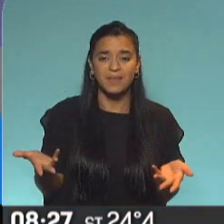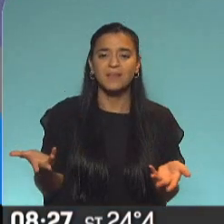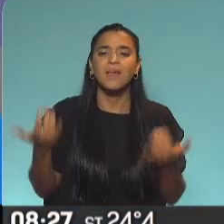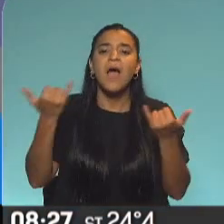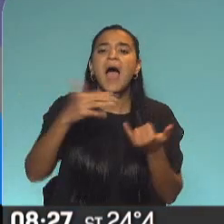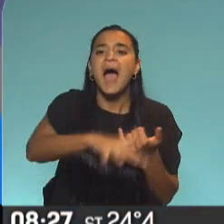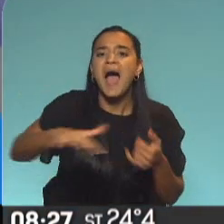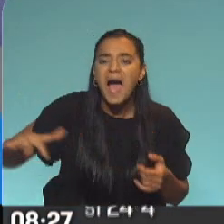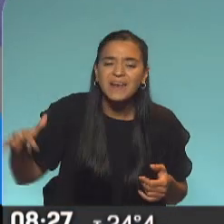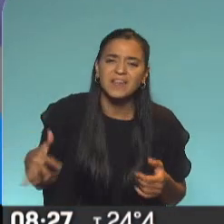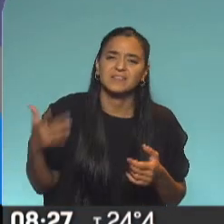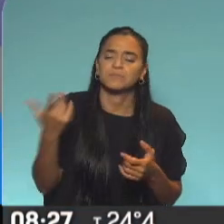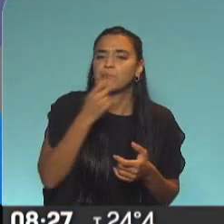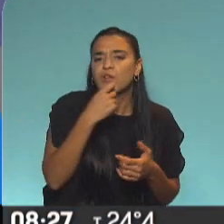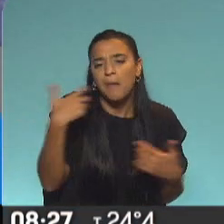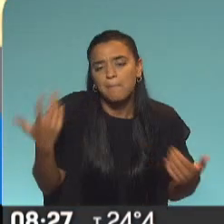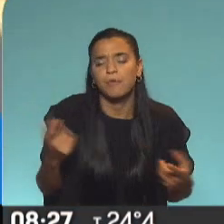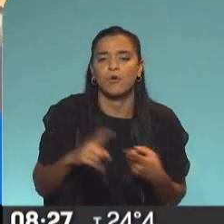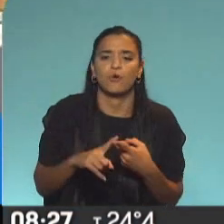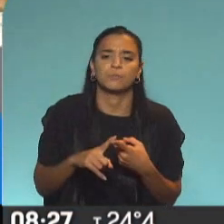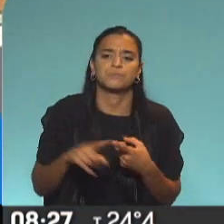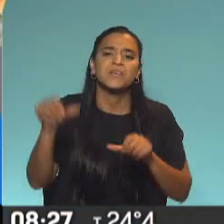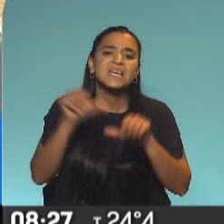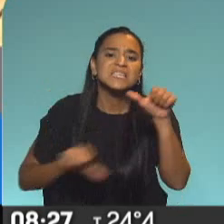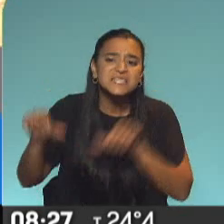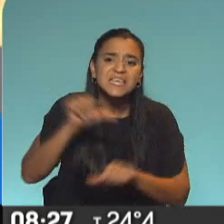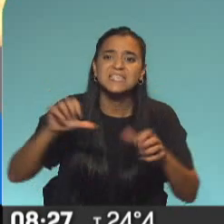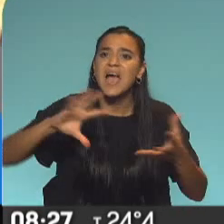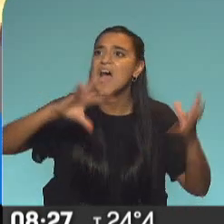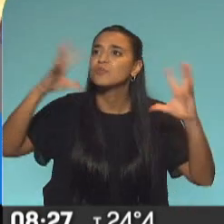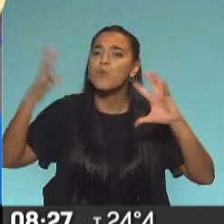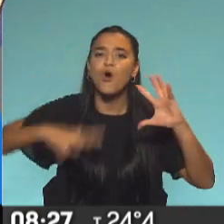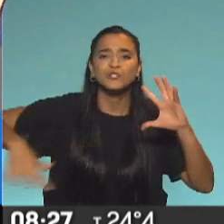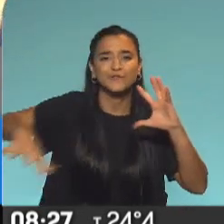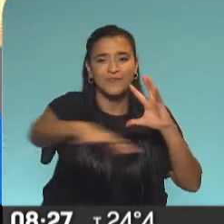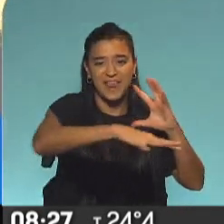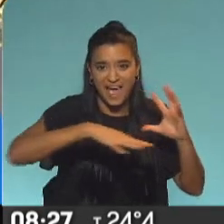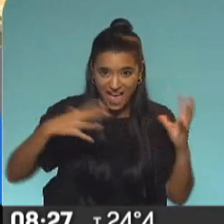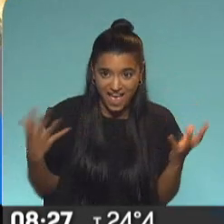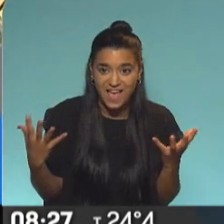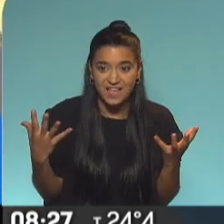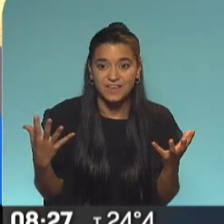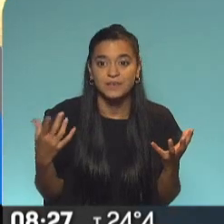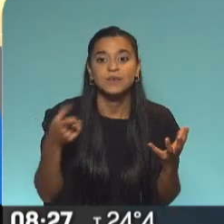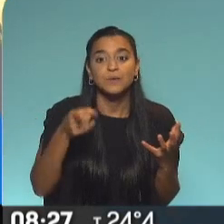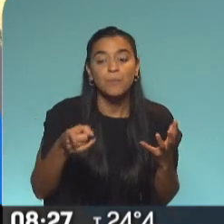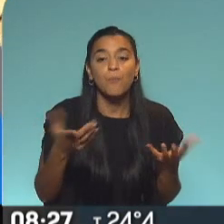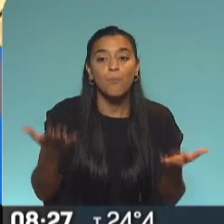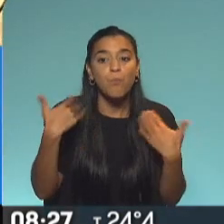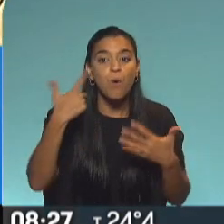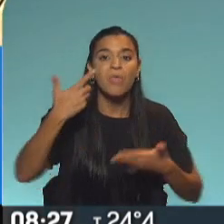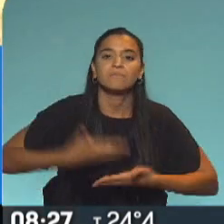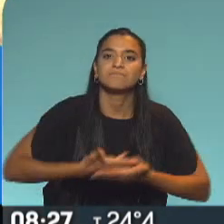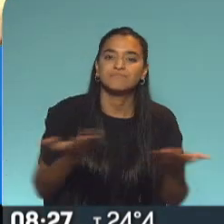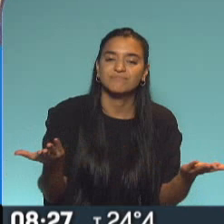áreas a veces muy distantes, como por ejemplo las ciencias de la atmósfera, que fueron las que pudieron